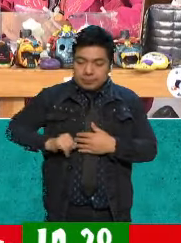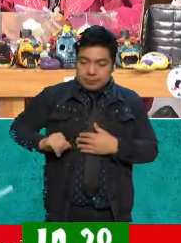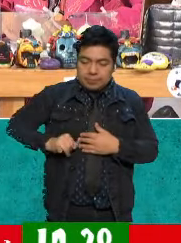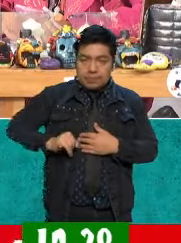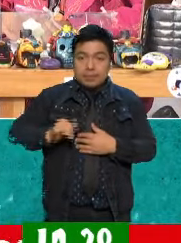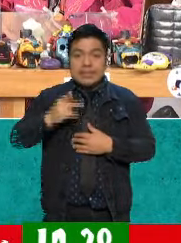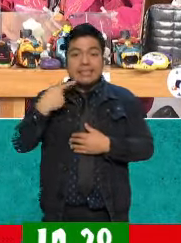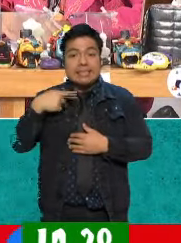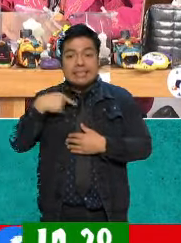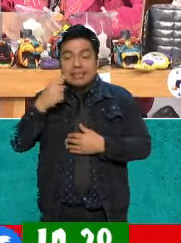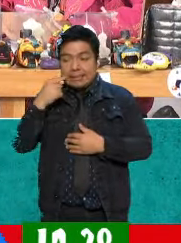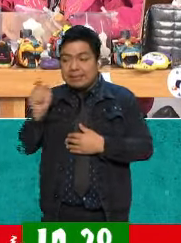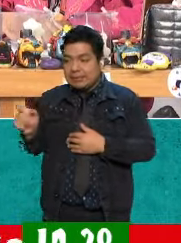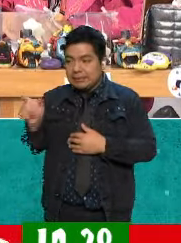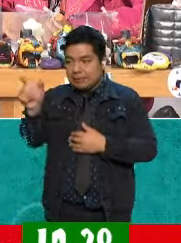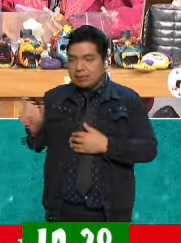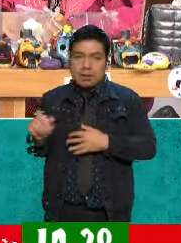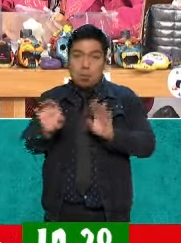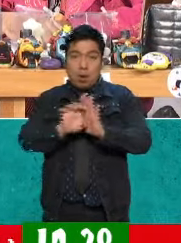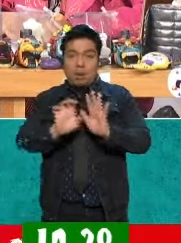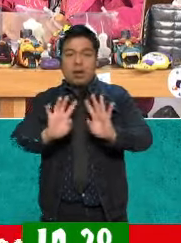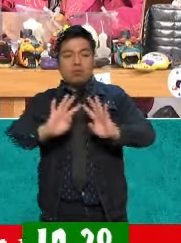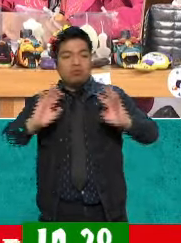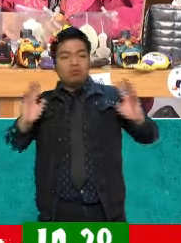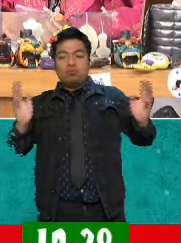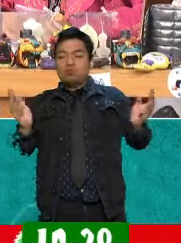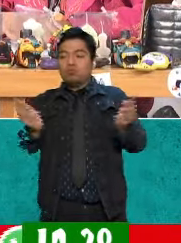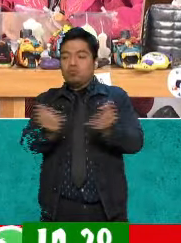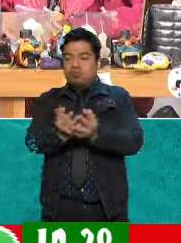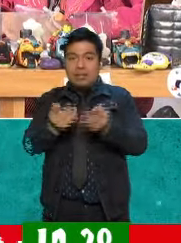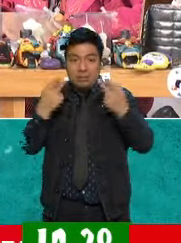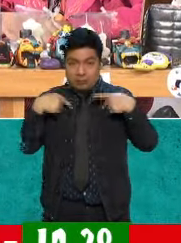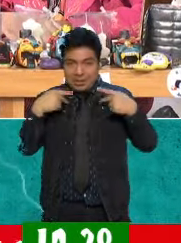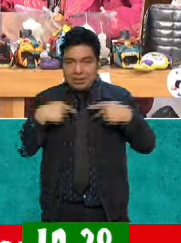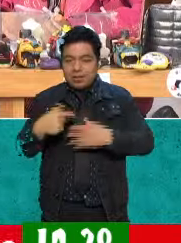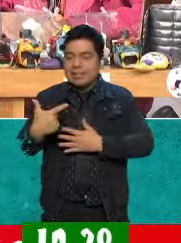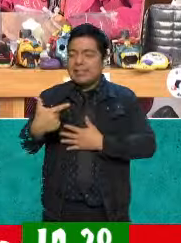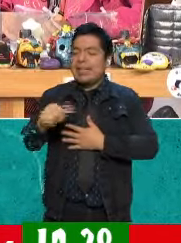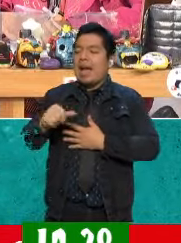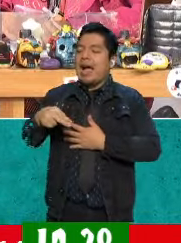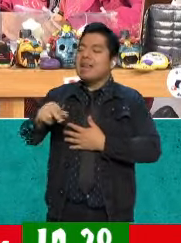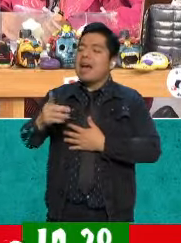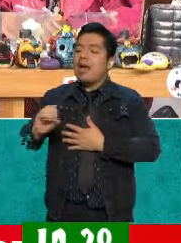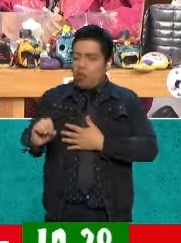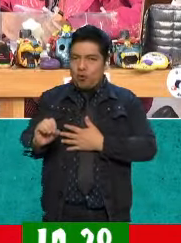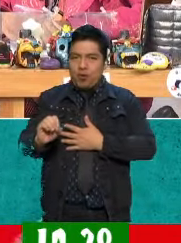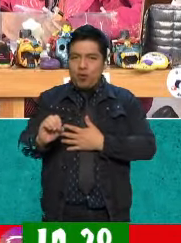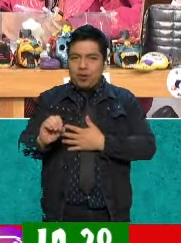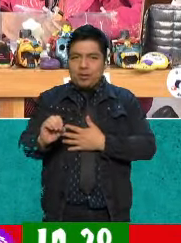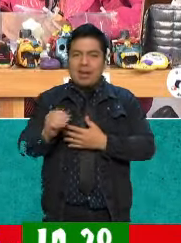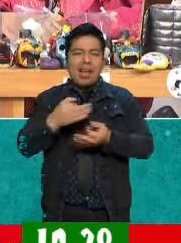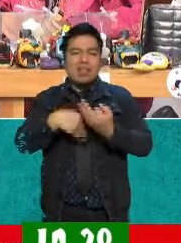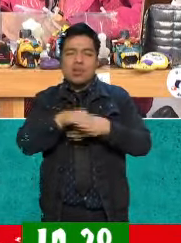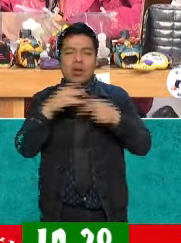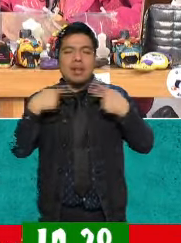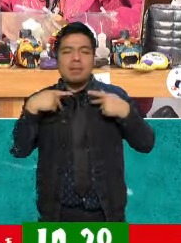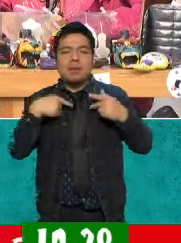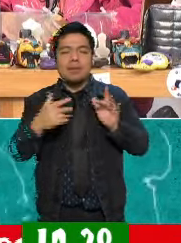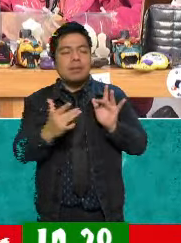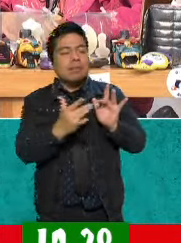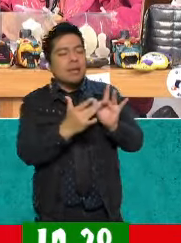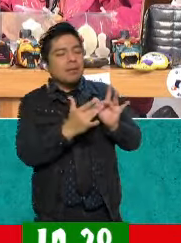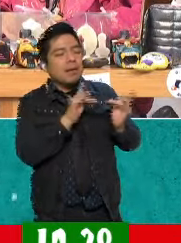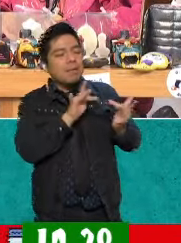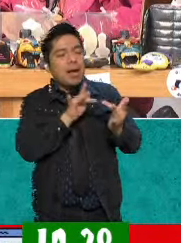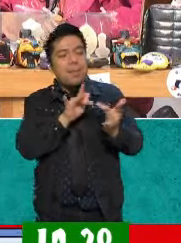refiere a su ganado, por ejemplo, que es una especie de... forma colectiva de llamar a todas las personas con las que sales